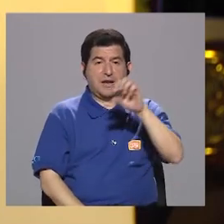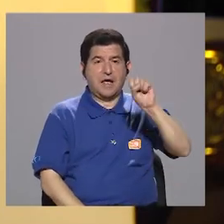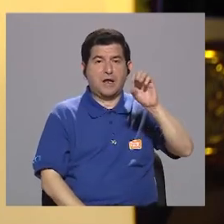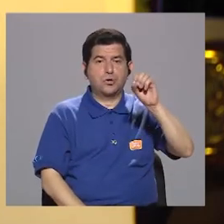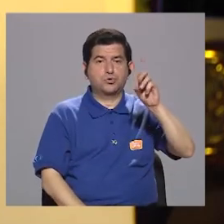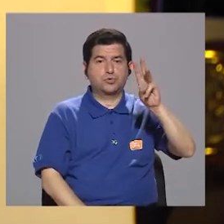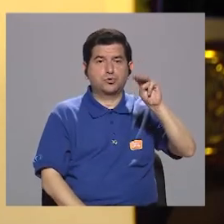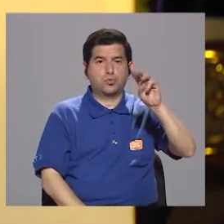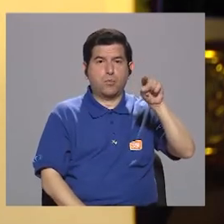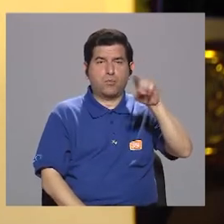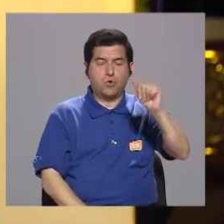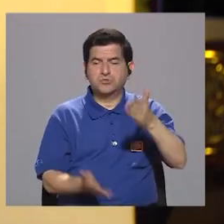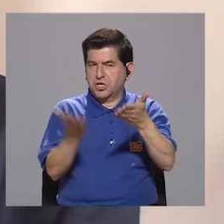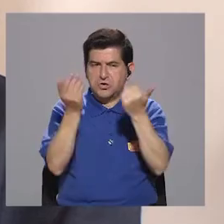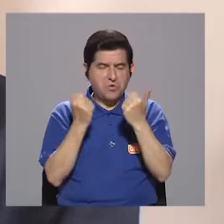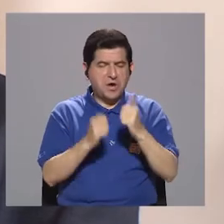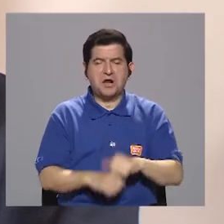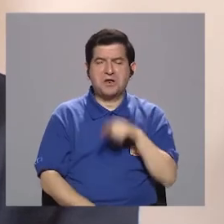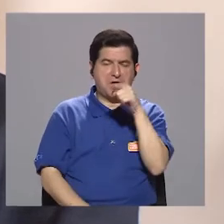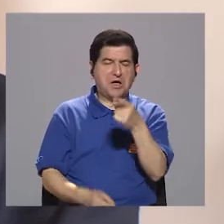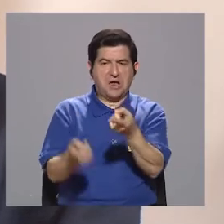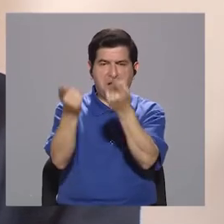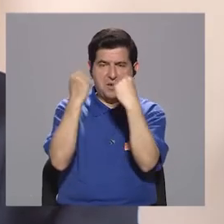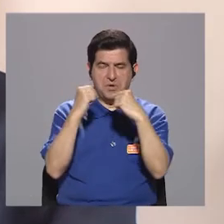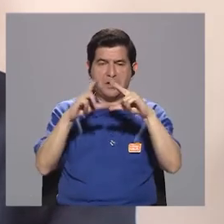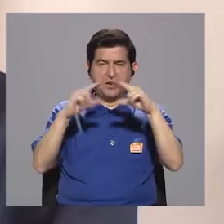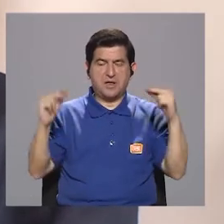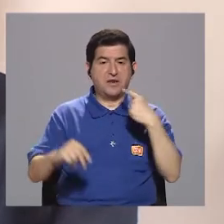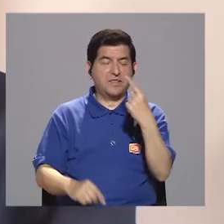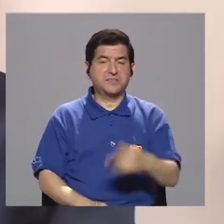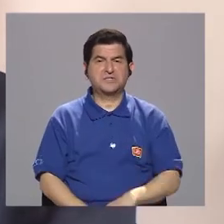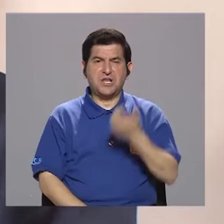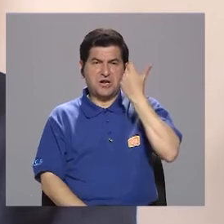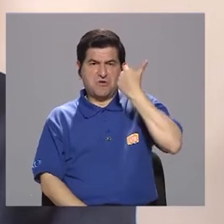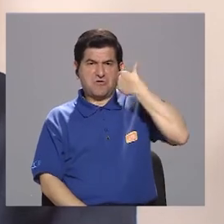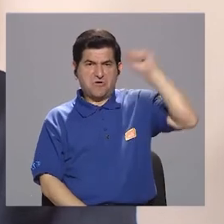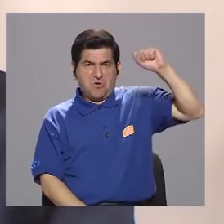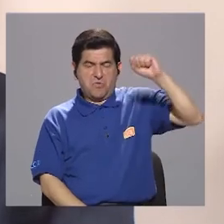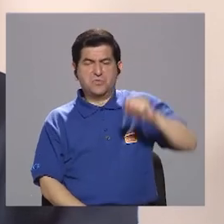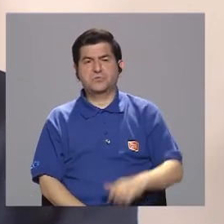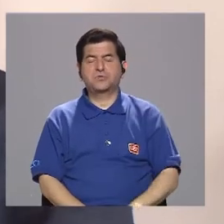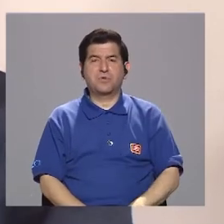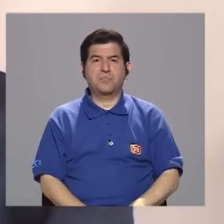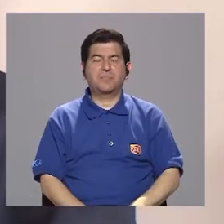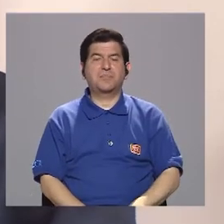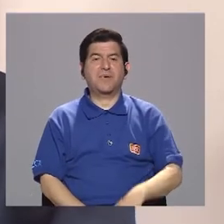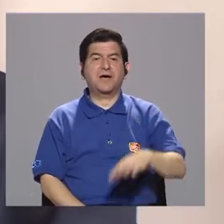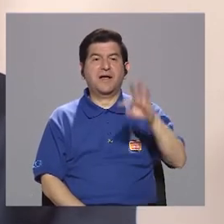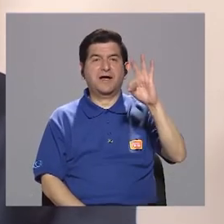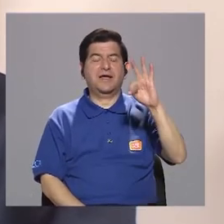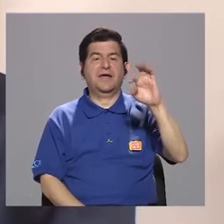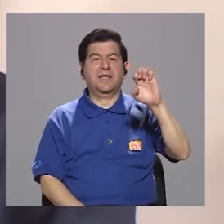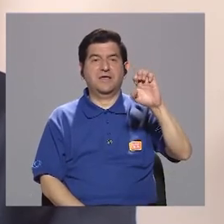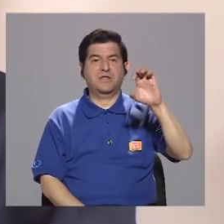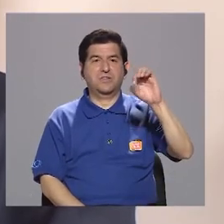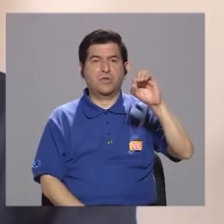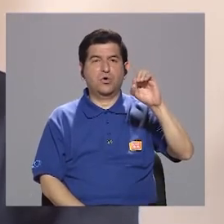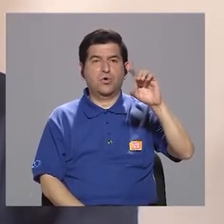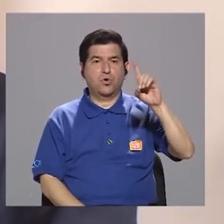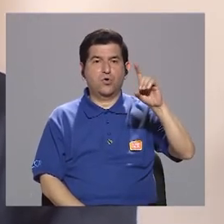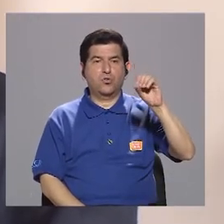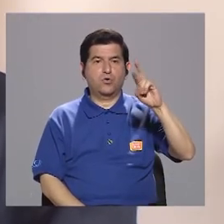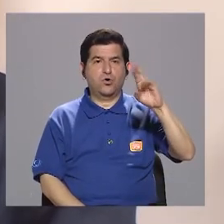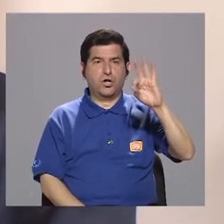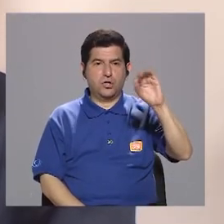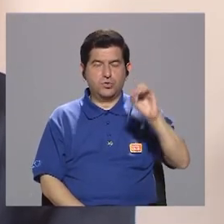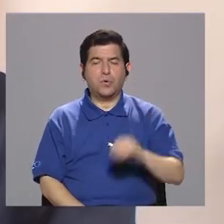llegara a Nicaragua, porque habían inventado que la revolución iba a ser para que Teodorito fuera presidente. Y entonces